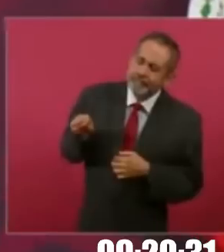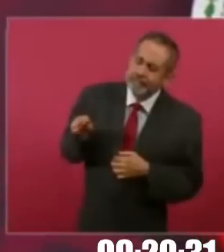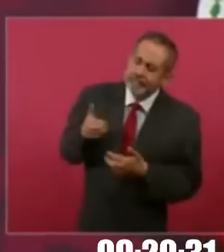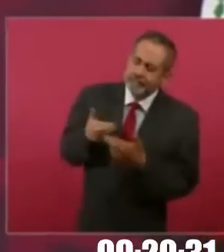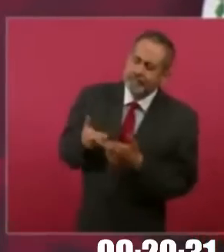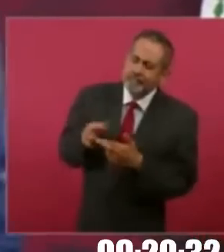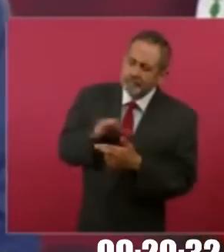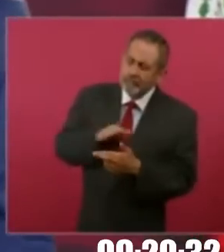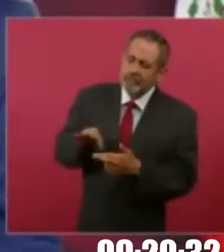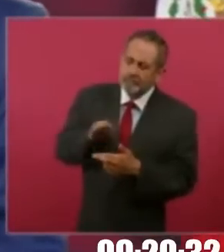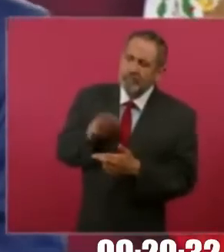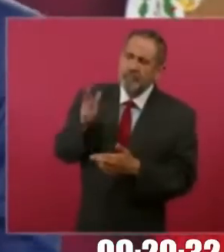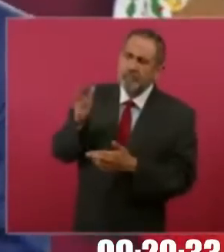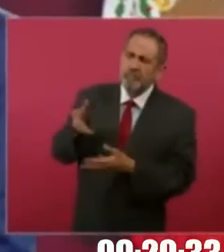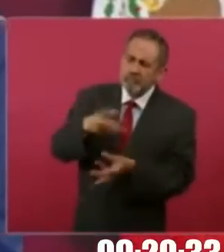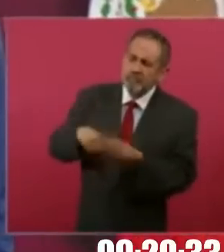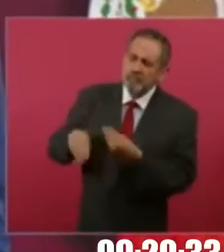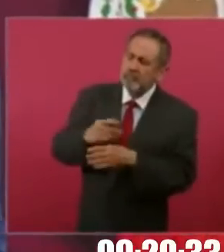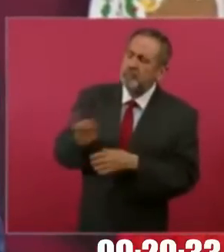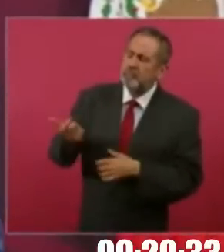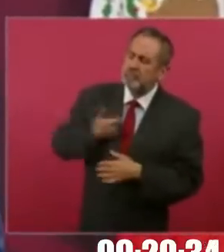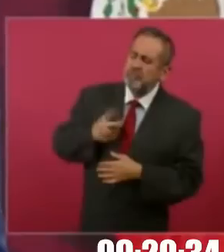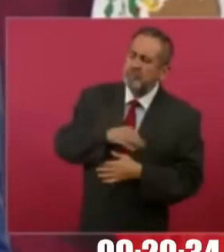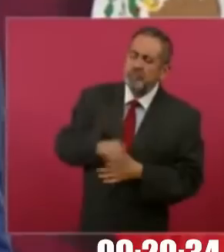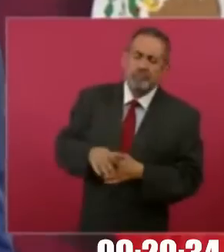tiene o no tiene solvencia